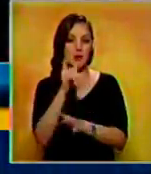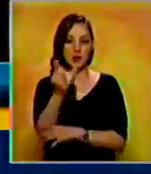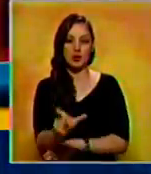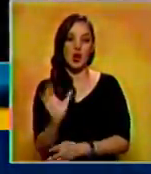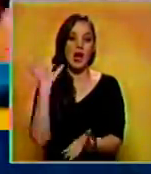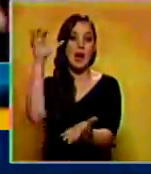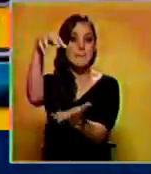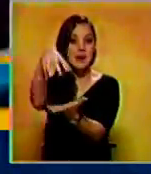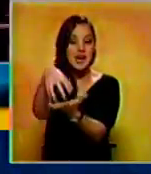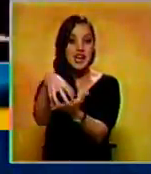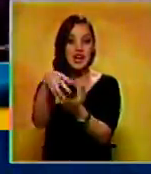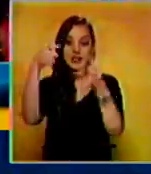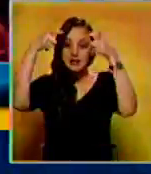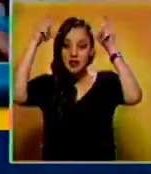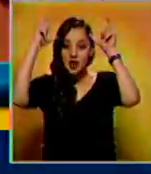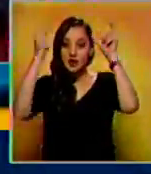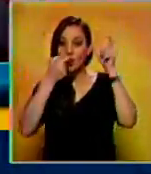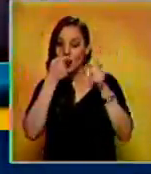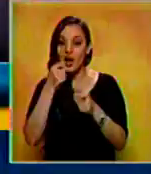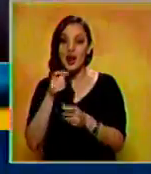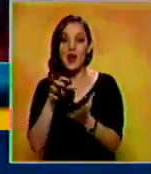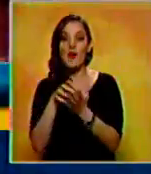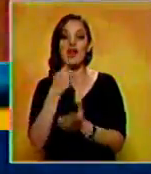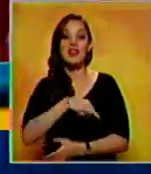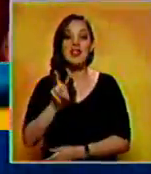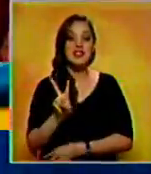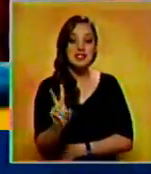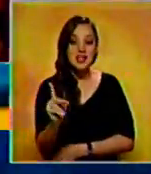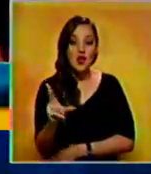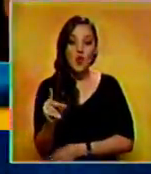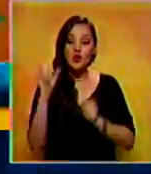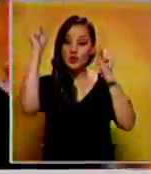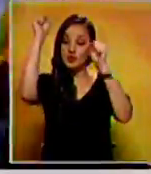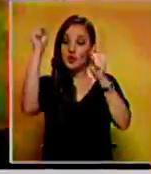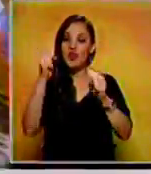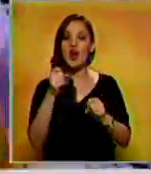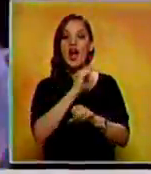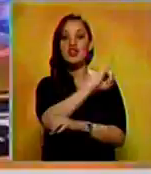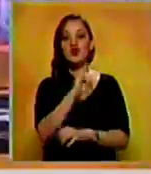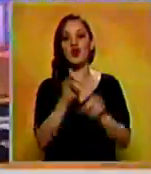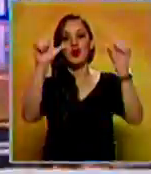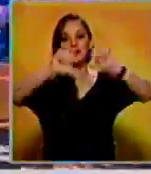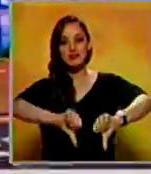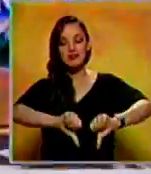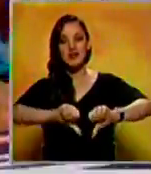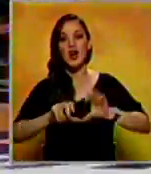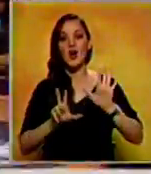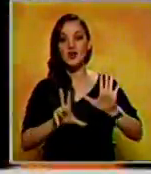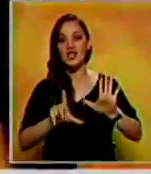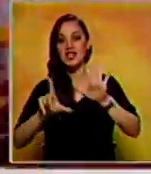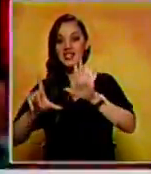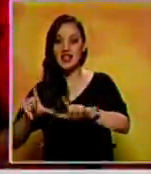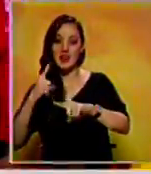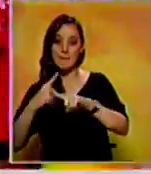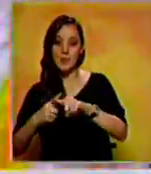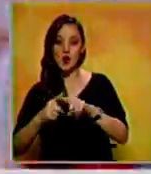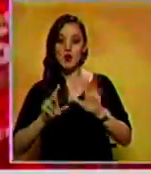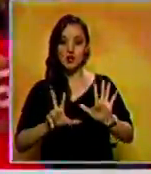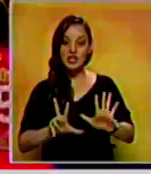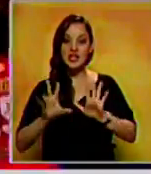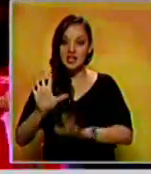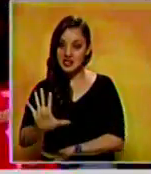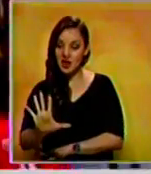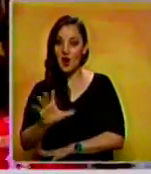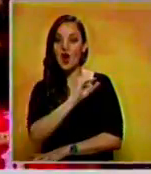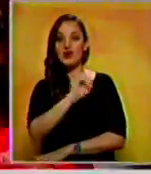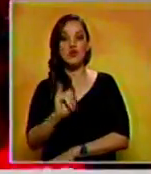Maracay, los Toros Aragua consiguieron su segundo triunfo de la campaña tras superar a Gaiteros del Zulia 87-85. El quinteto zuliano